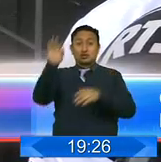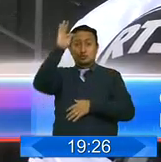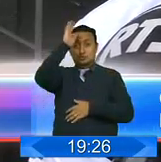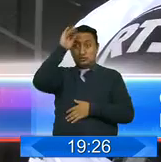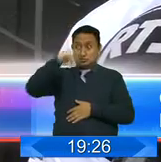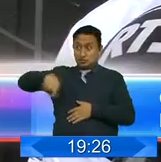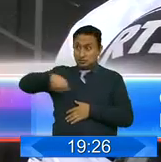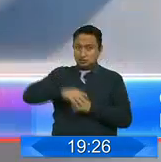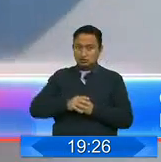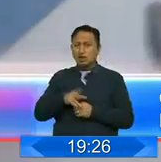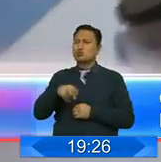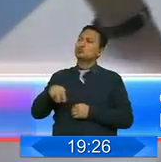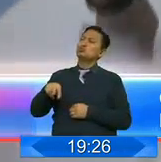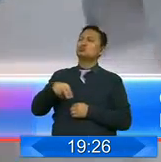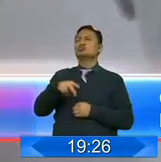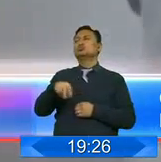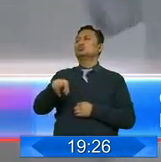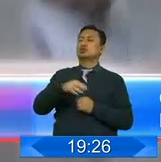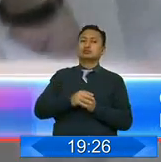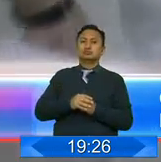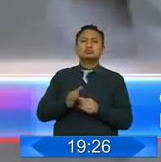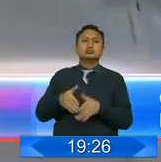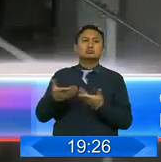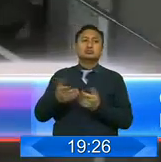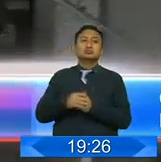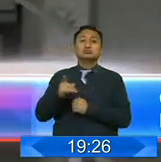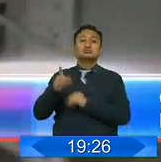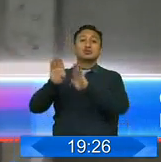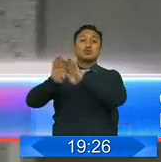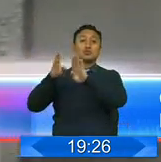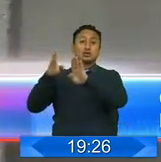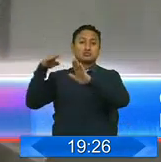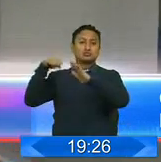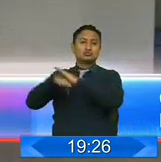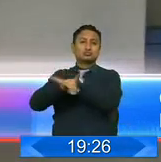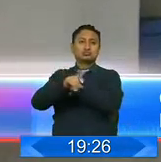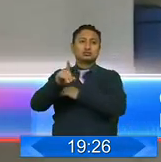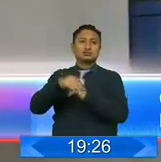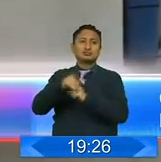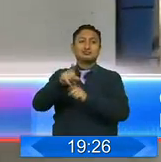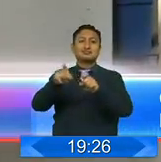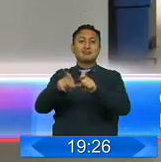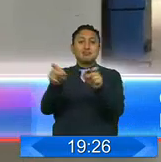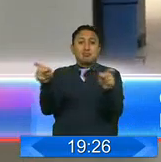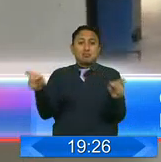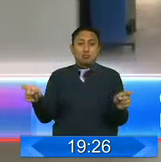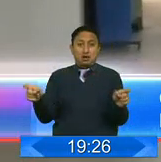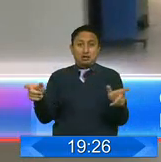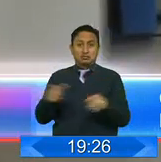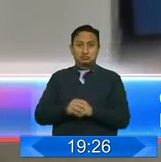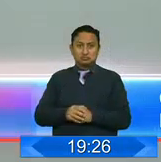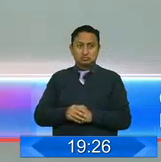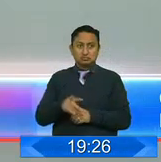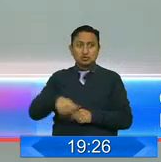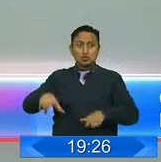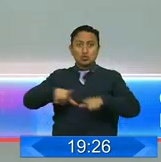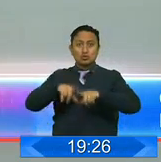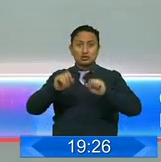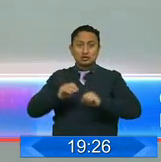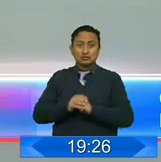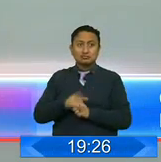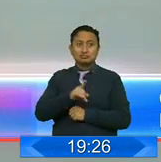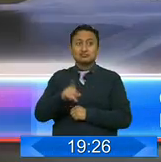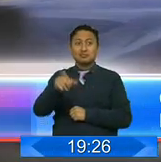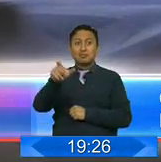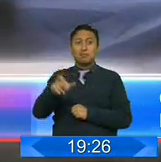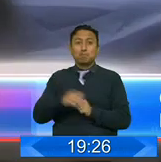del área de ginecología. El individuo ingresó por una de las puertas del hospital y se dirigió directamente a la sala de ginecología, lugar donde procedió mediante el tacto a